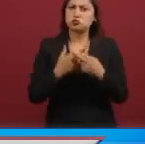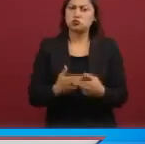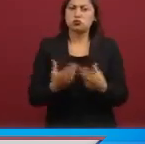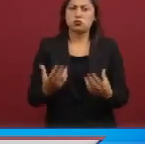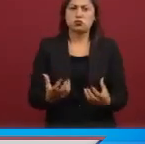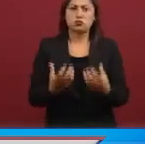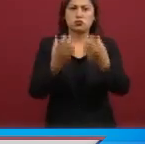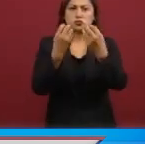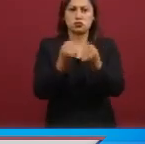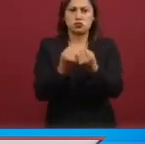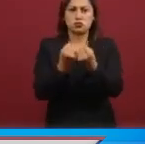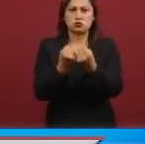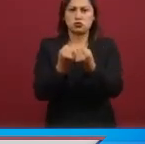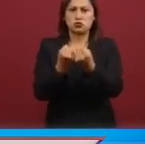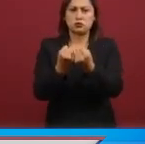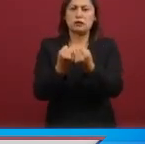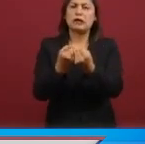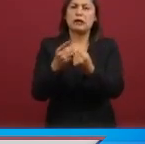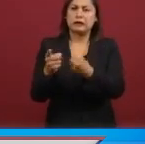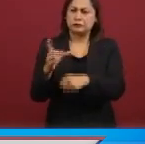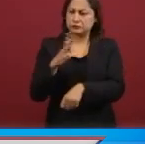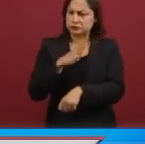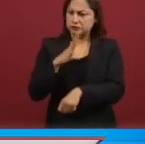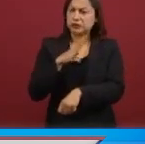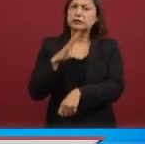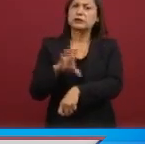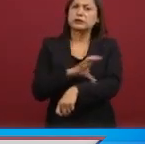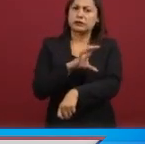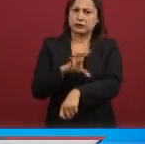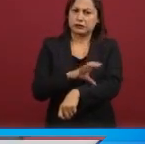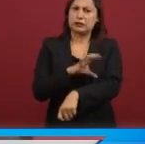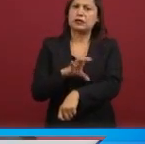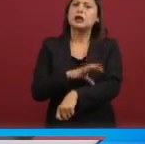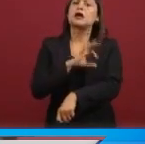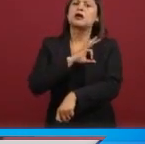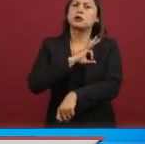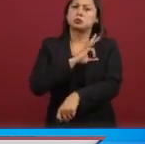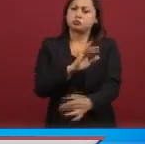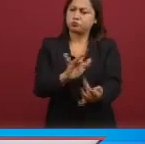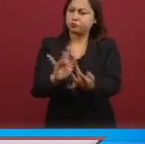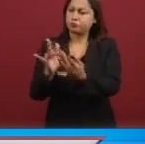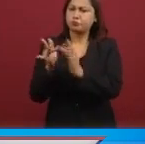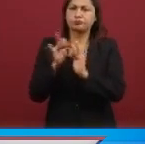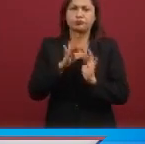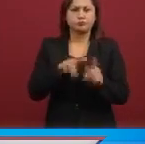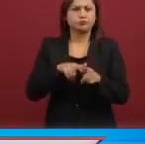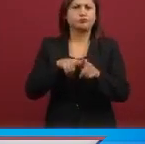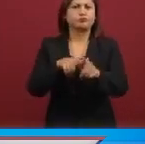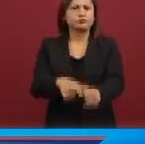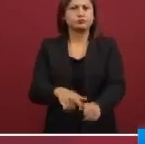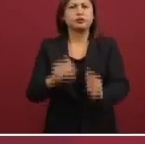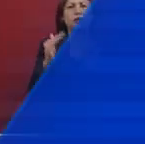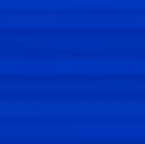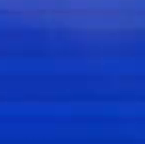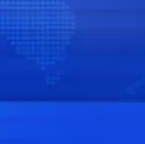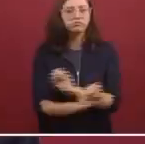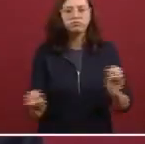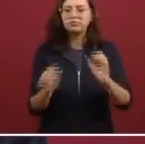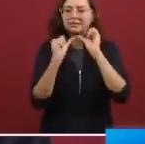de los contratos firmados en la administración pasada. Aprovecha para reafirmar que no tendrán aumento en términos reales las tarifas eléctricas.